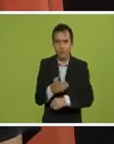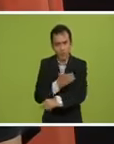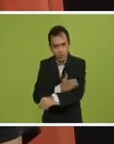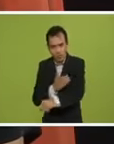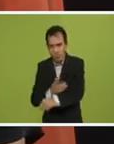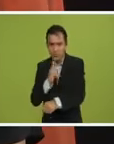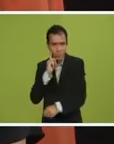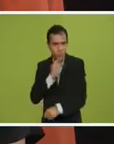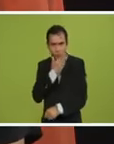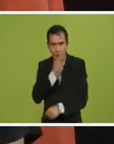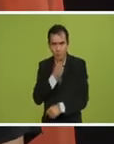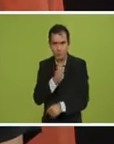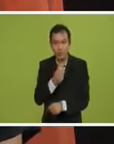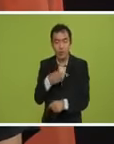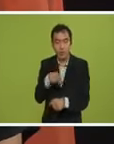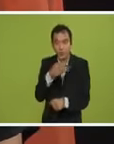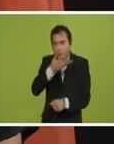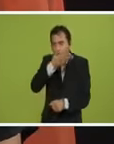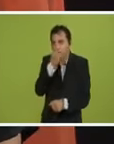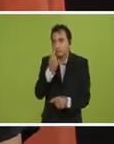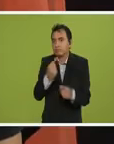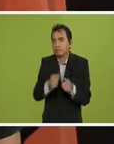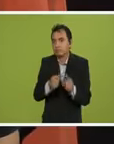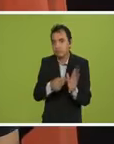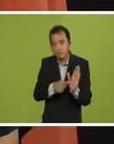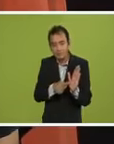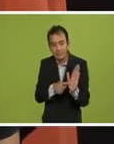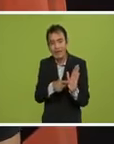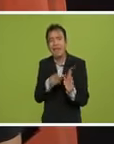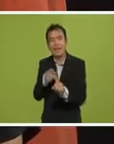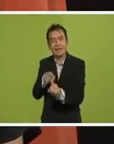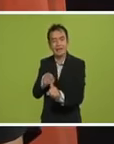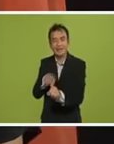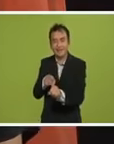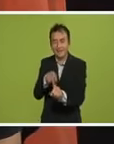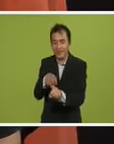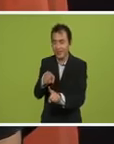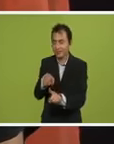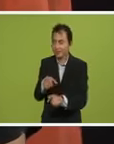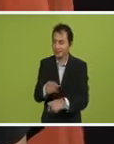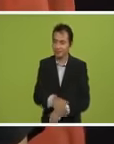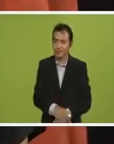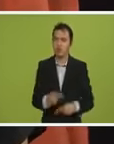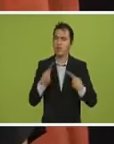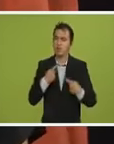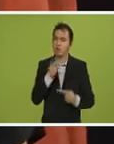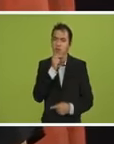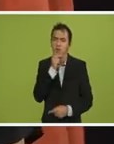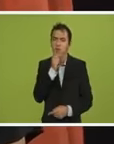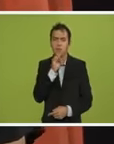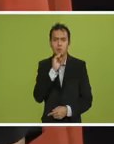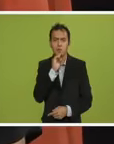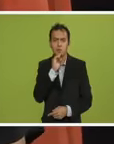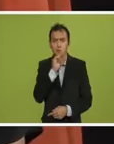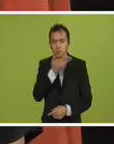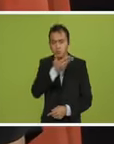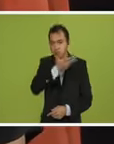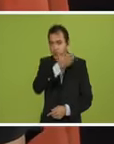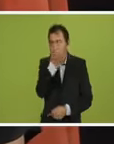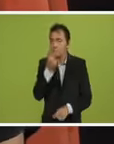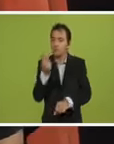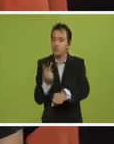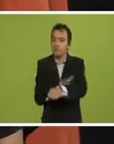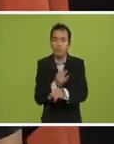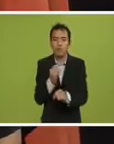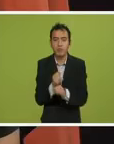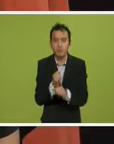compañeros y desde el anonimato exhibían o ridiculizaban a la gente. Y los papás no sabemos qué está pasando en